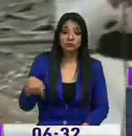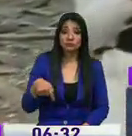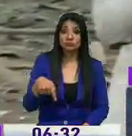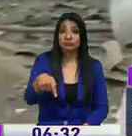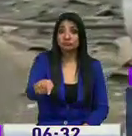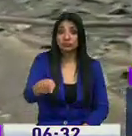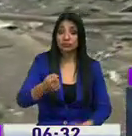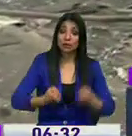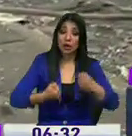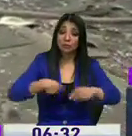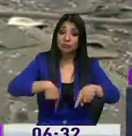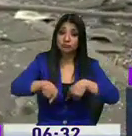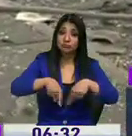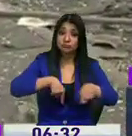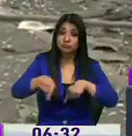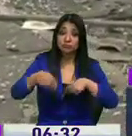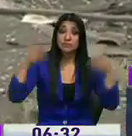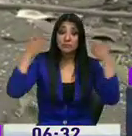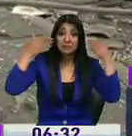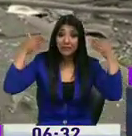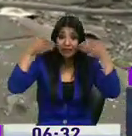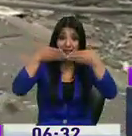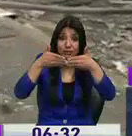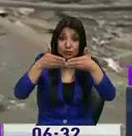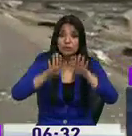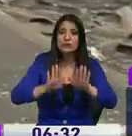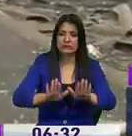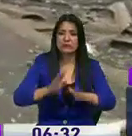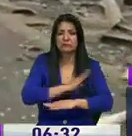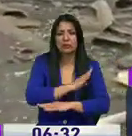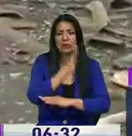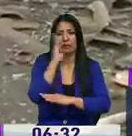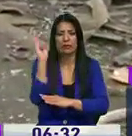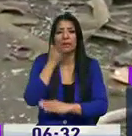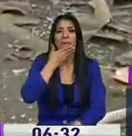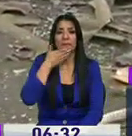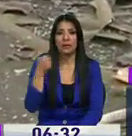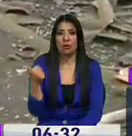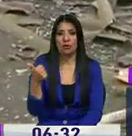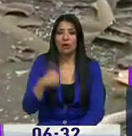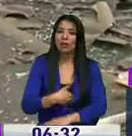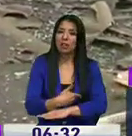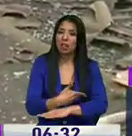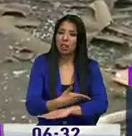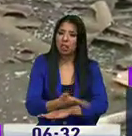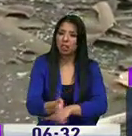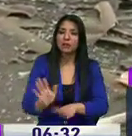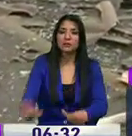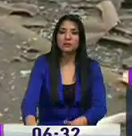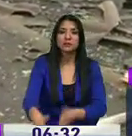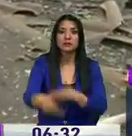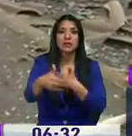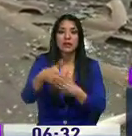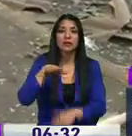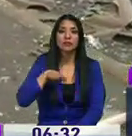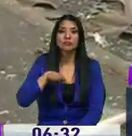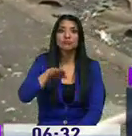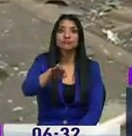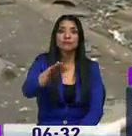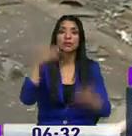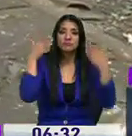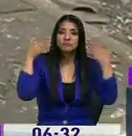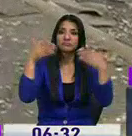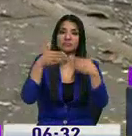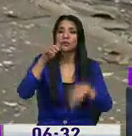este lugar en el norte de la capital alrededor del mediodía porque seguramente un par de horas no podrán subir por la manera de